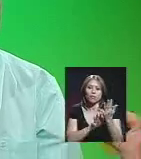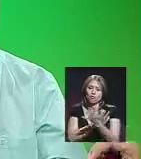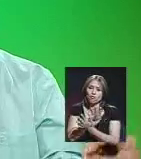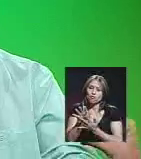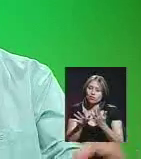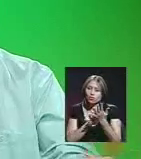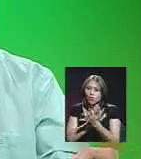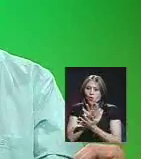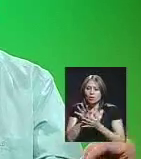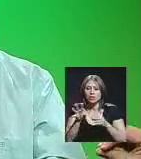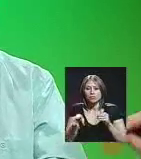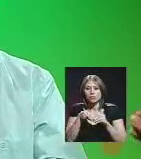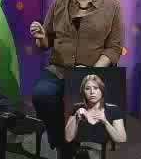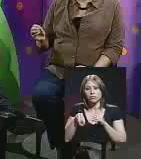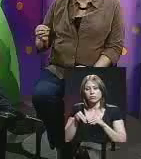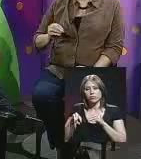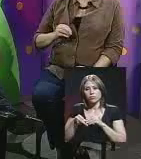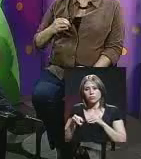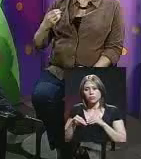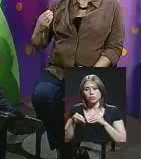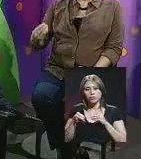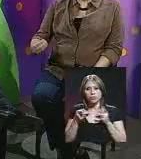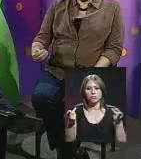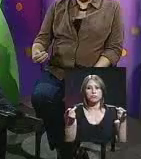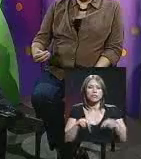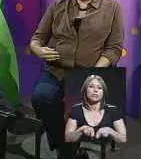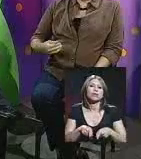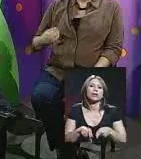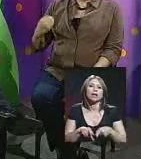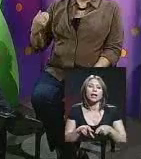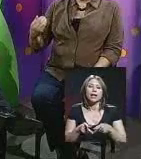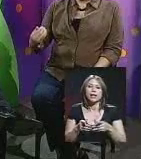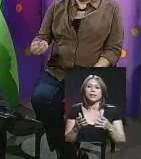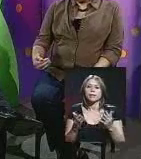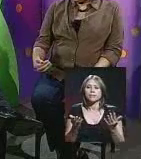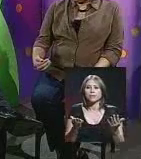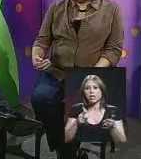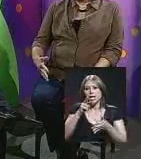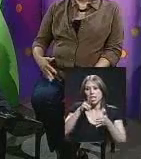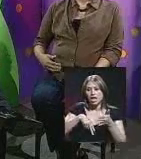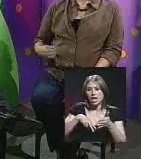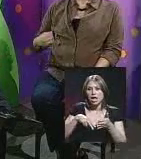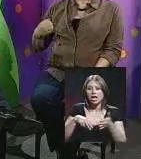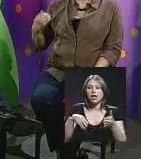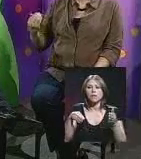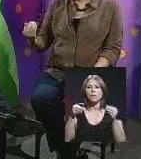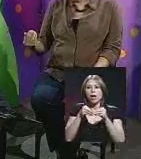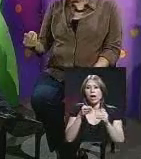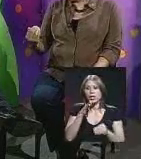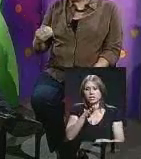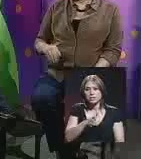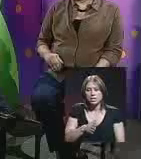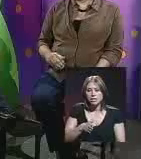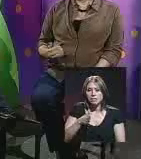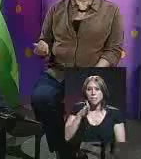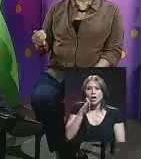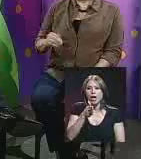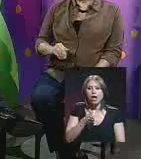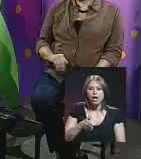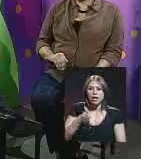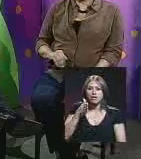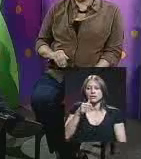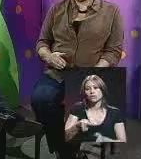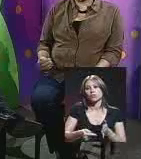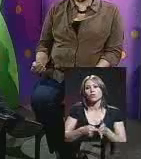a acumularse y por ende empiezan ellos a leer más despacio, en ocasiones